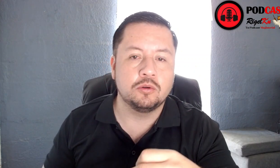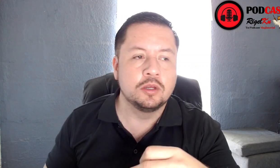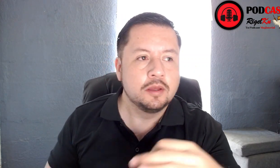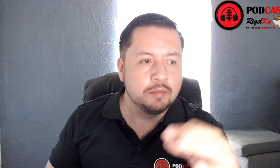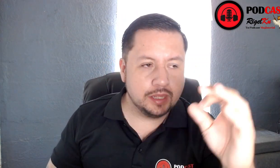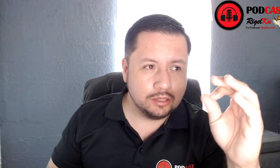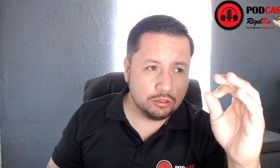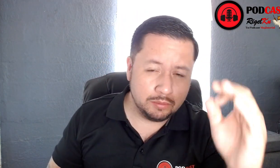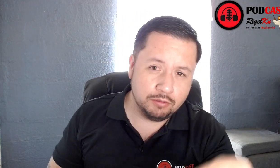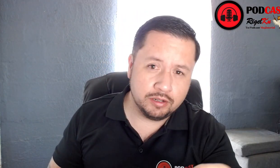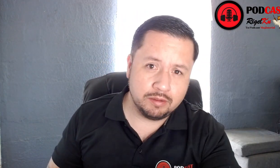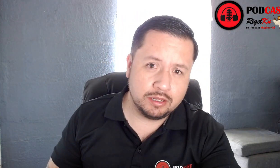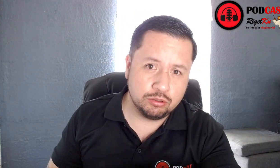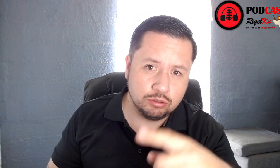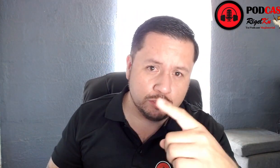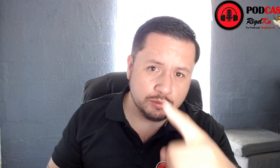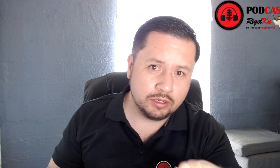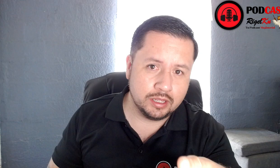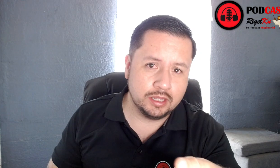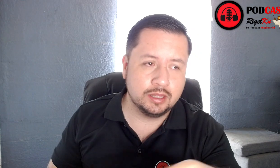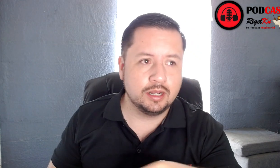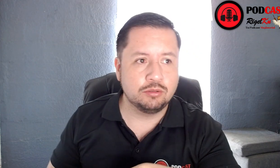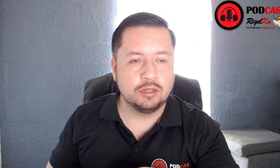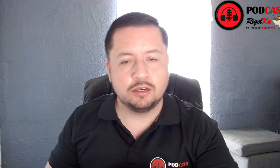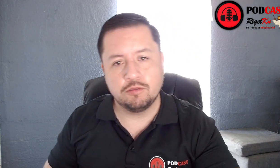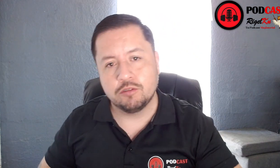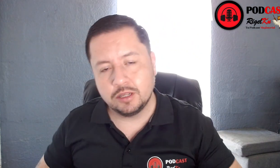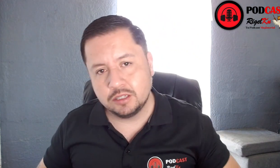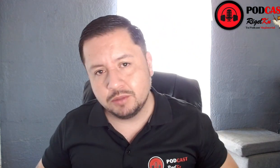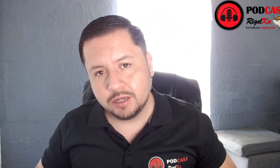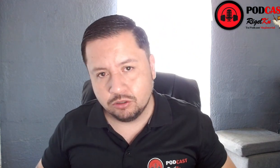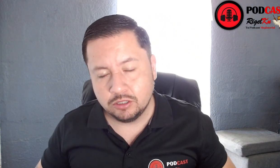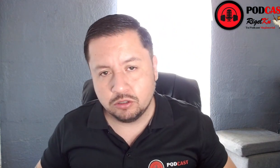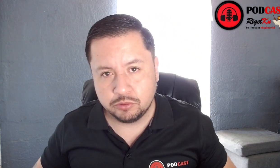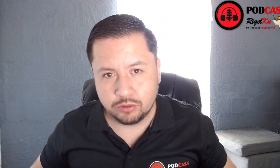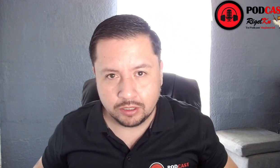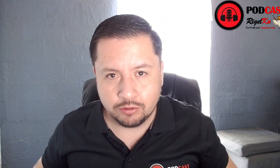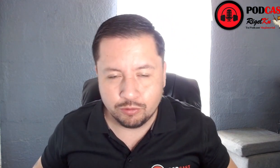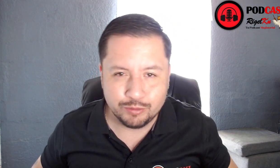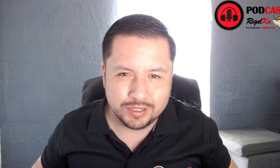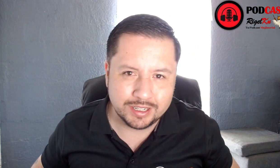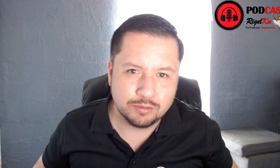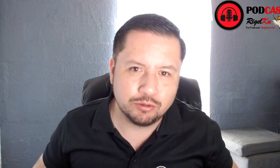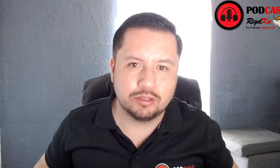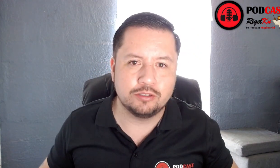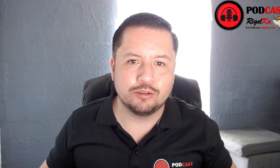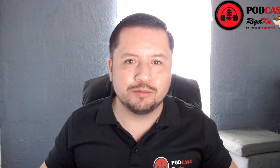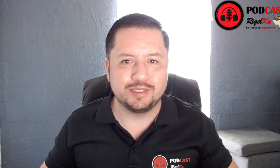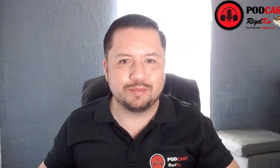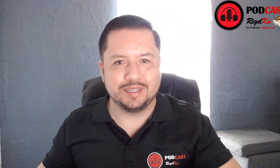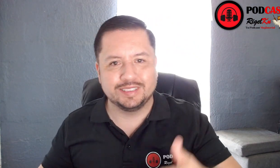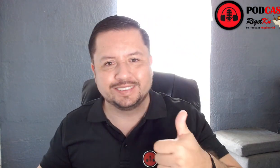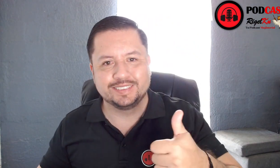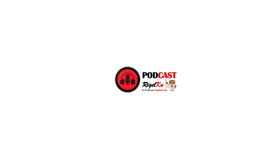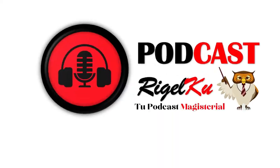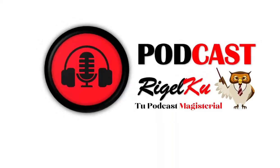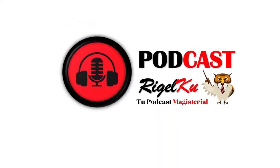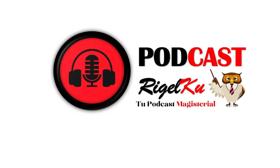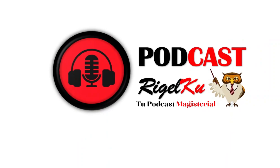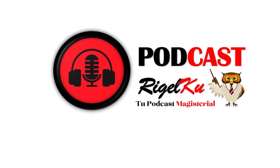informativo. ¿Verdad? Entonces, te mando un fuerte abrazo, espero que tengas unas reconfortantes vacaciones. Soy el profesor Rígico y muchas gracias por tu atención, como siempre.